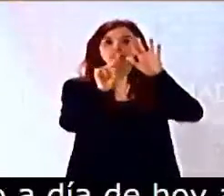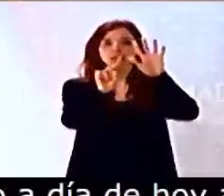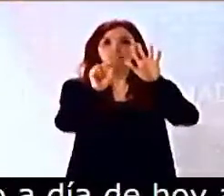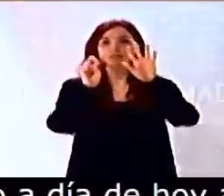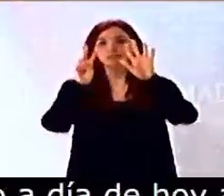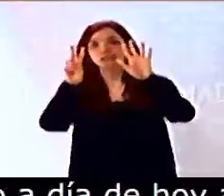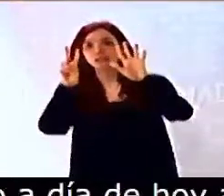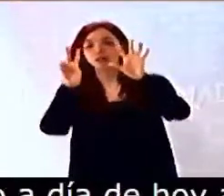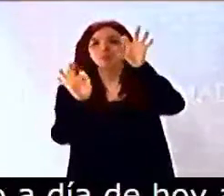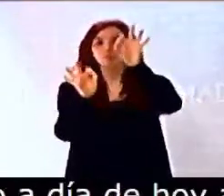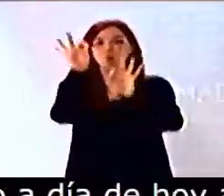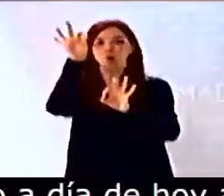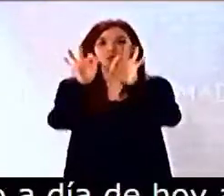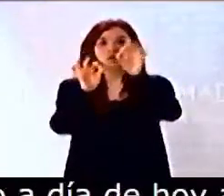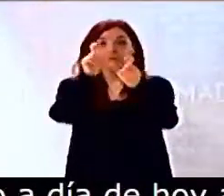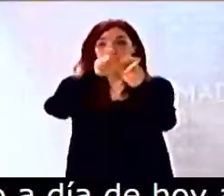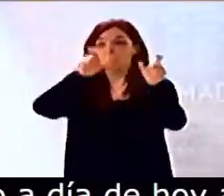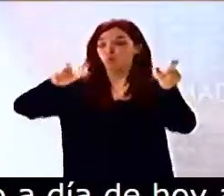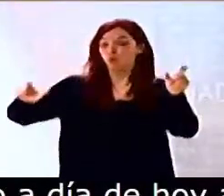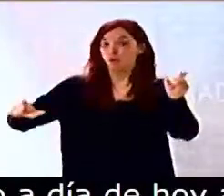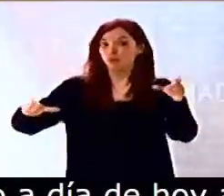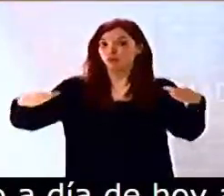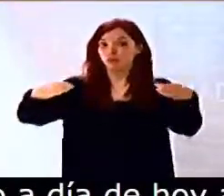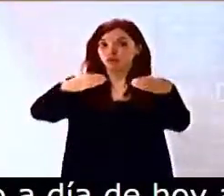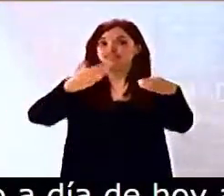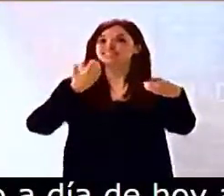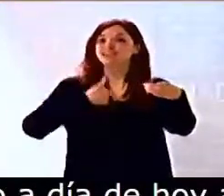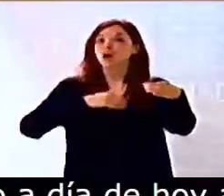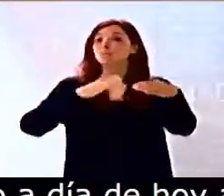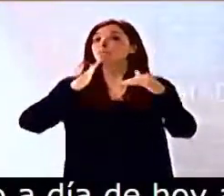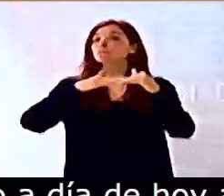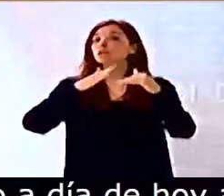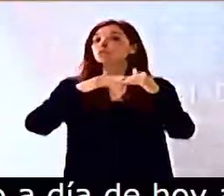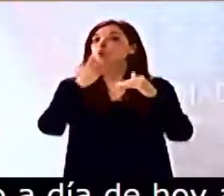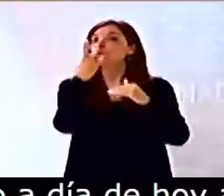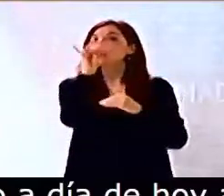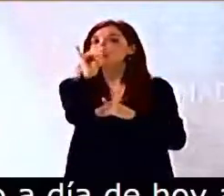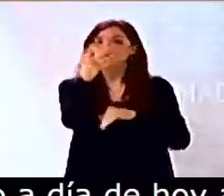22,67% de la población al menos con una dosis.